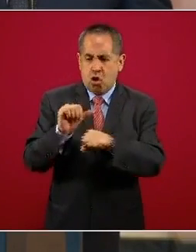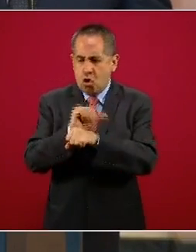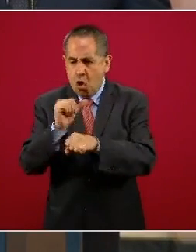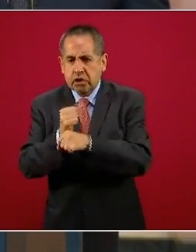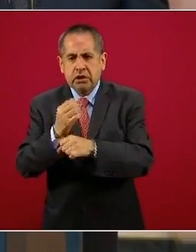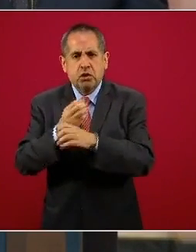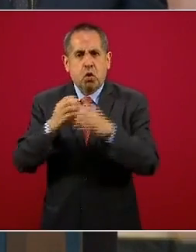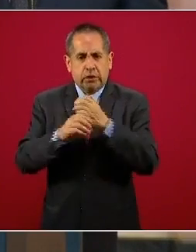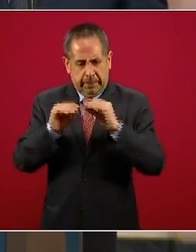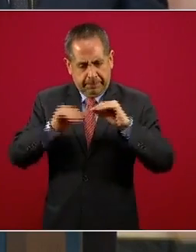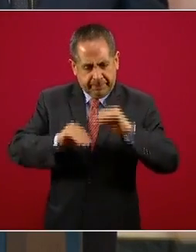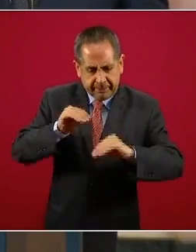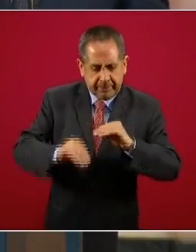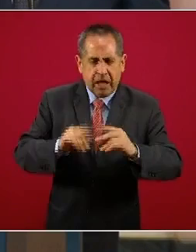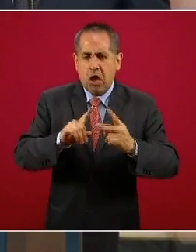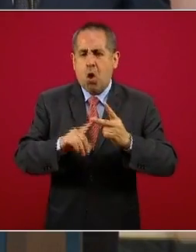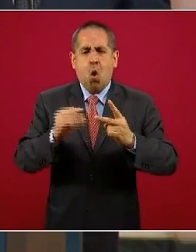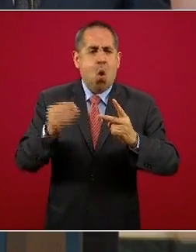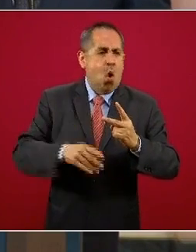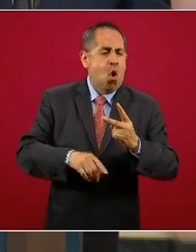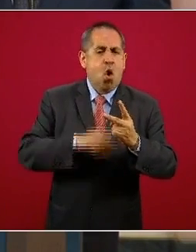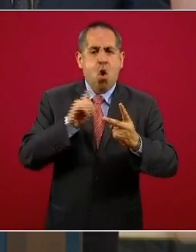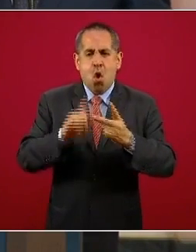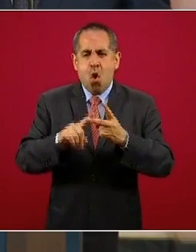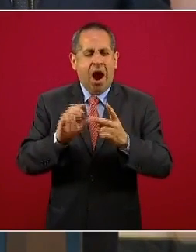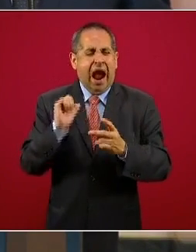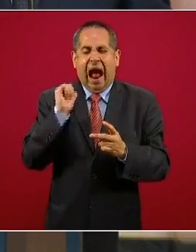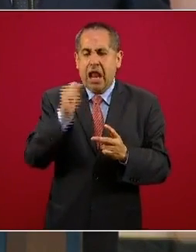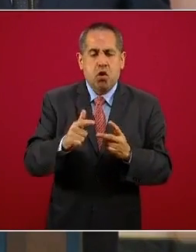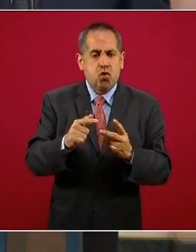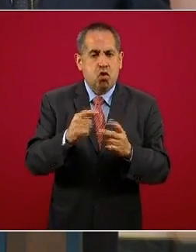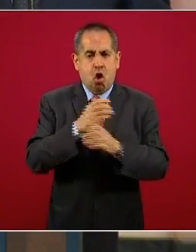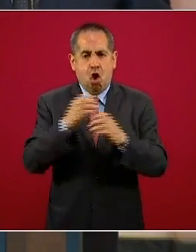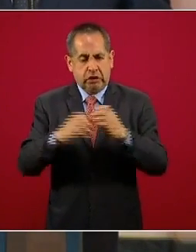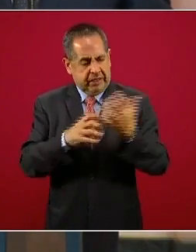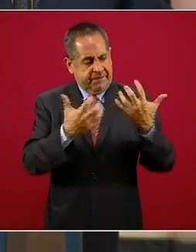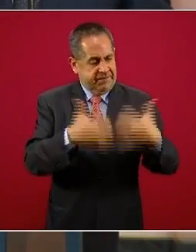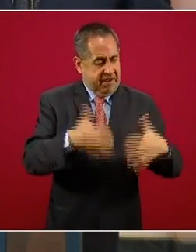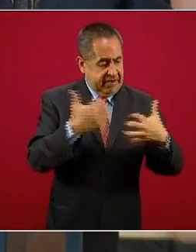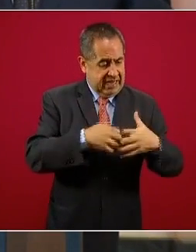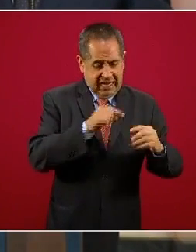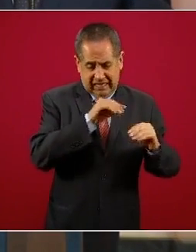autopartes, aunque se trate de cualquier